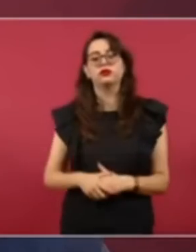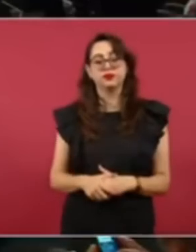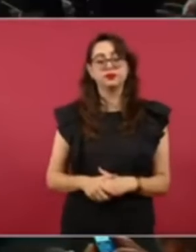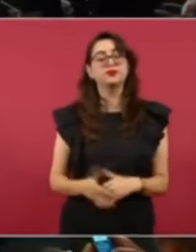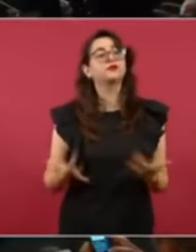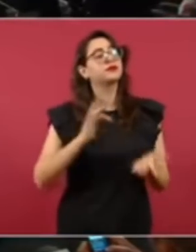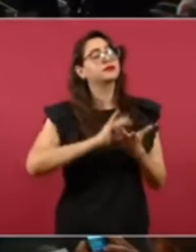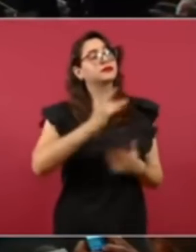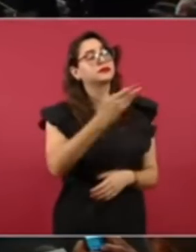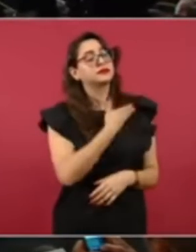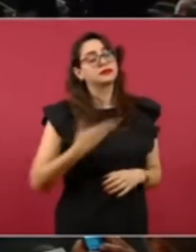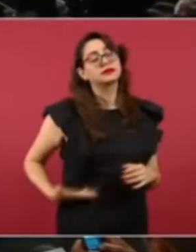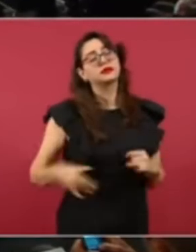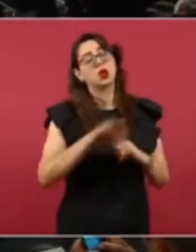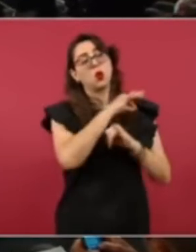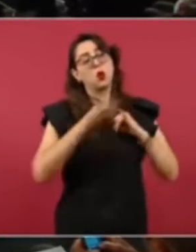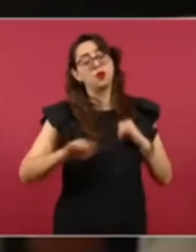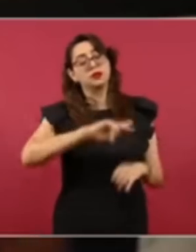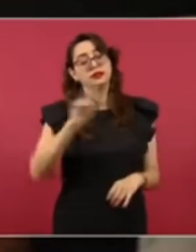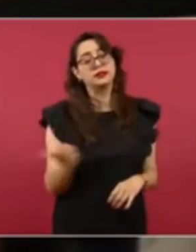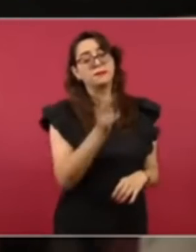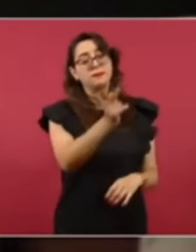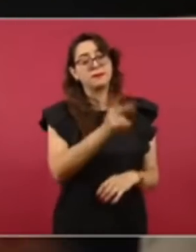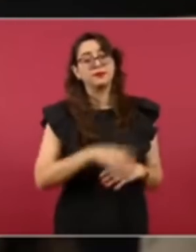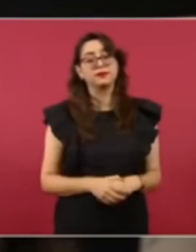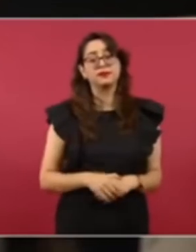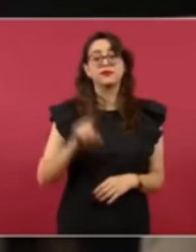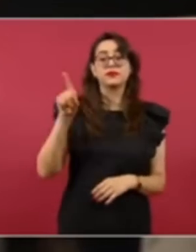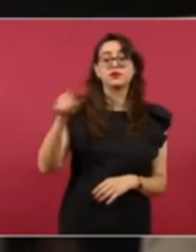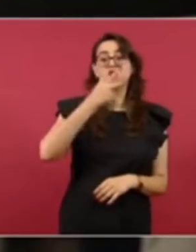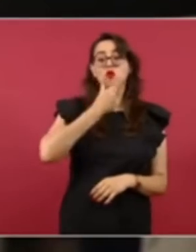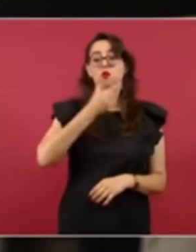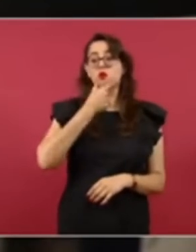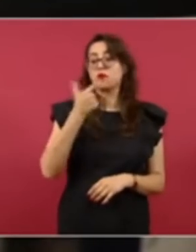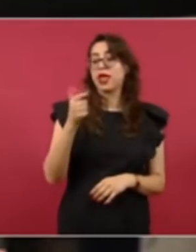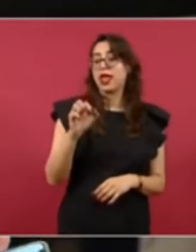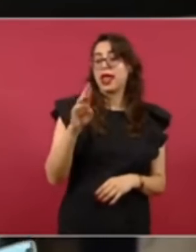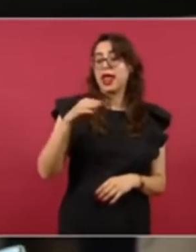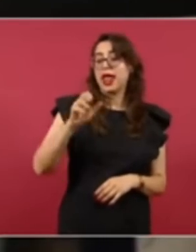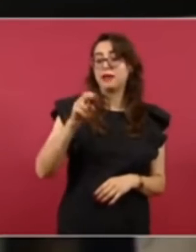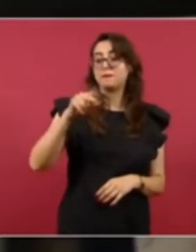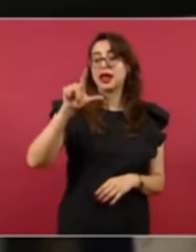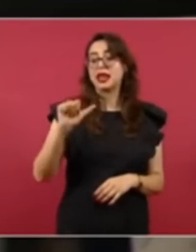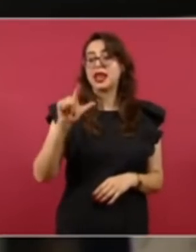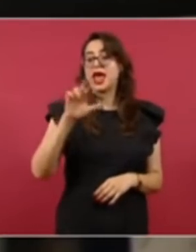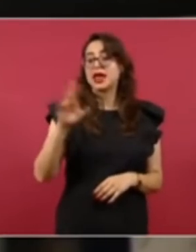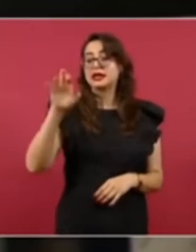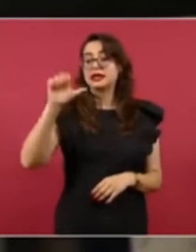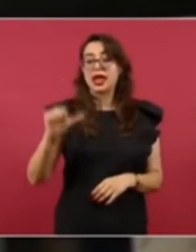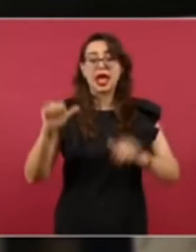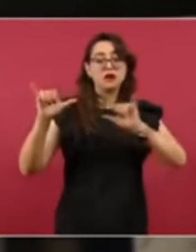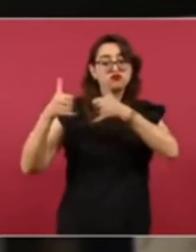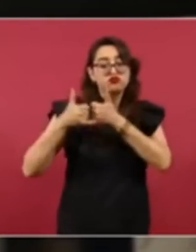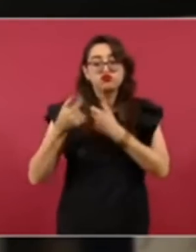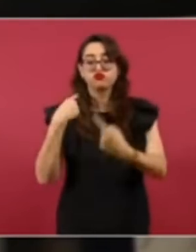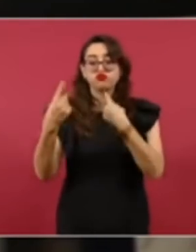Gracias, presidente. Y preguntarle finalmente si se rompió ya el diálogo con Germán Larrea, si hay algún tipo de conversación. Ayer incluso soltaron este rumor